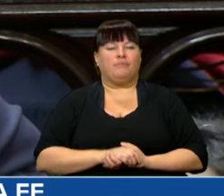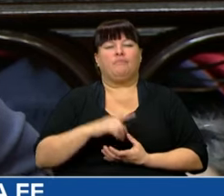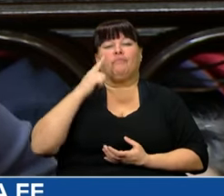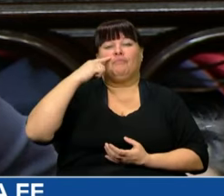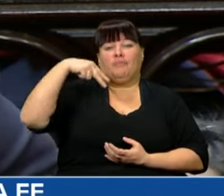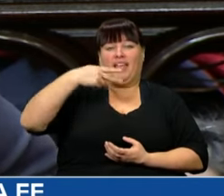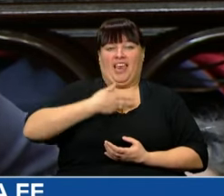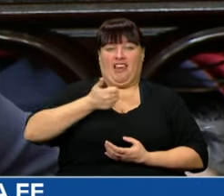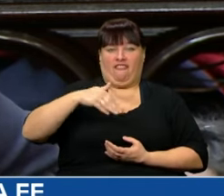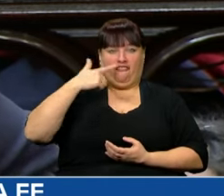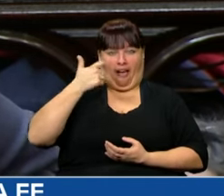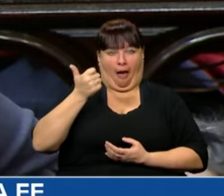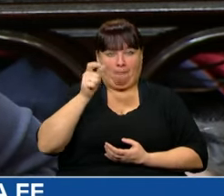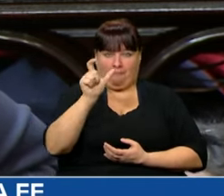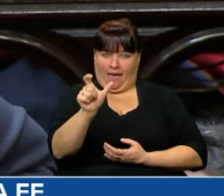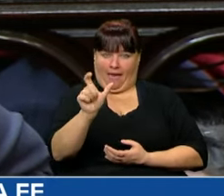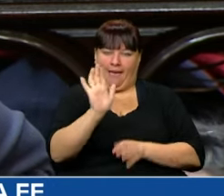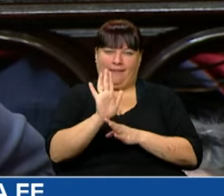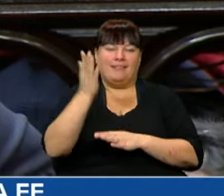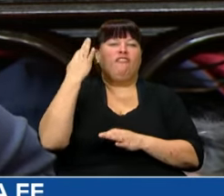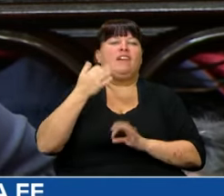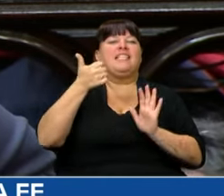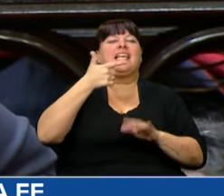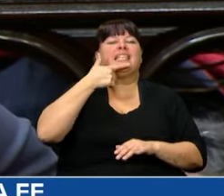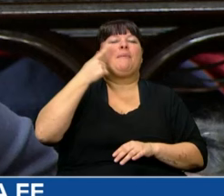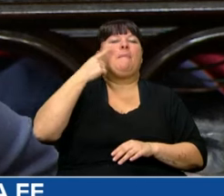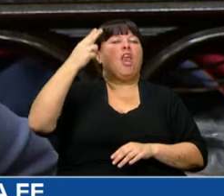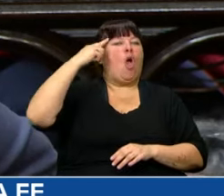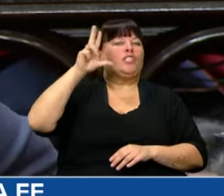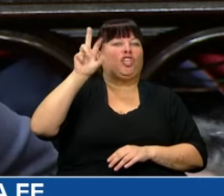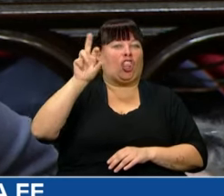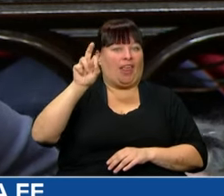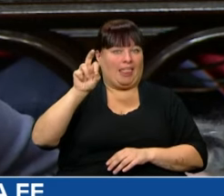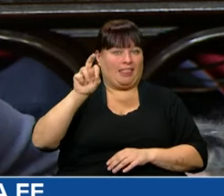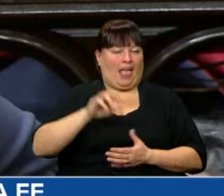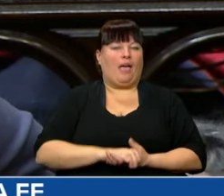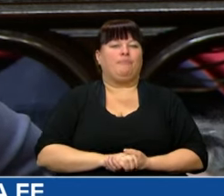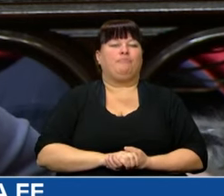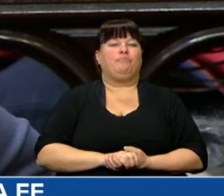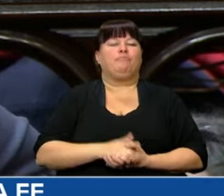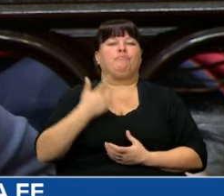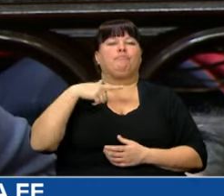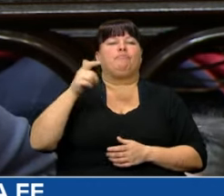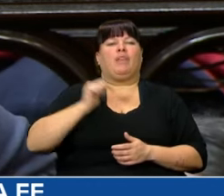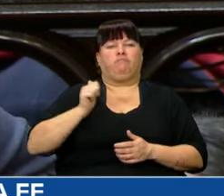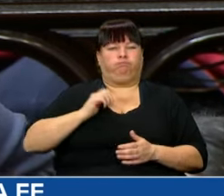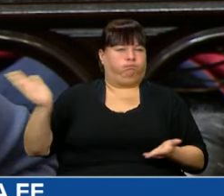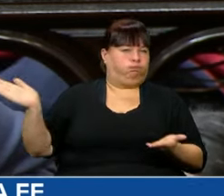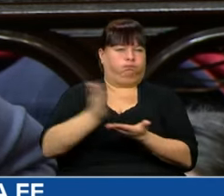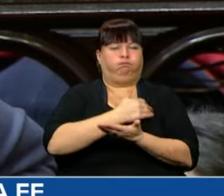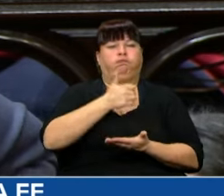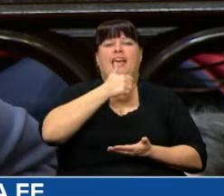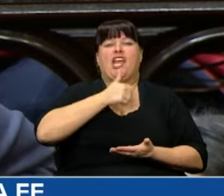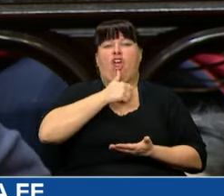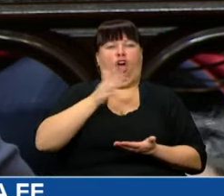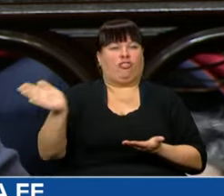Infamia, Presidenta, fue el 6 de septiembre de 1930, cuando en un golpe derrocaron a